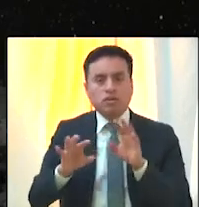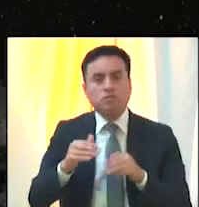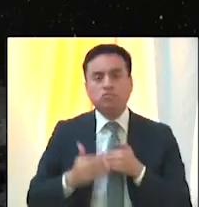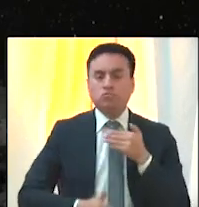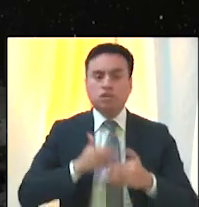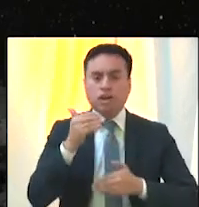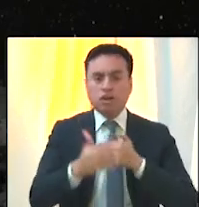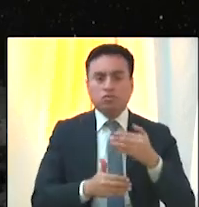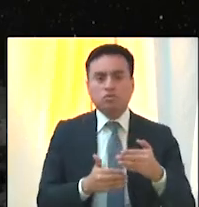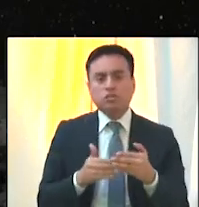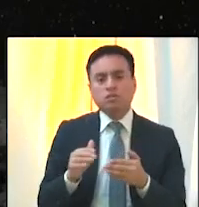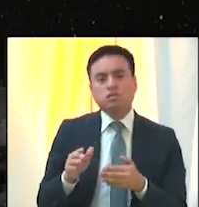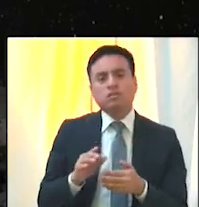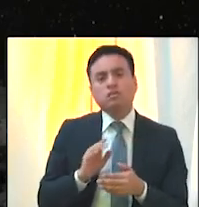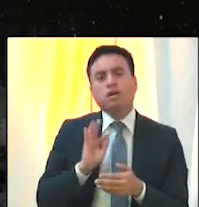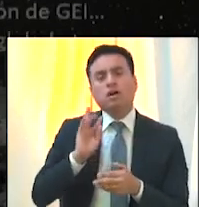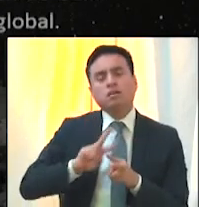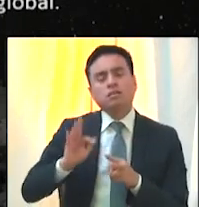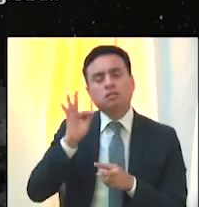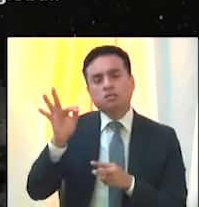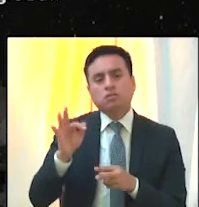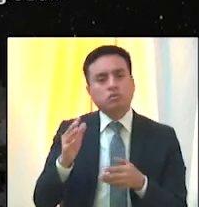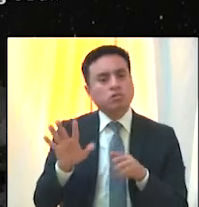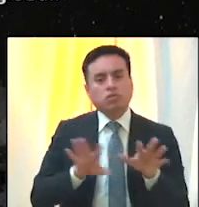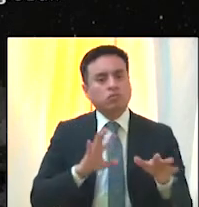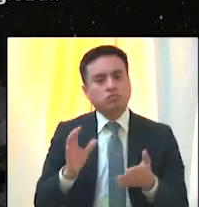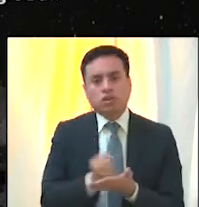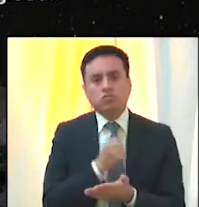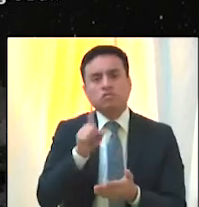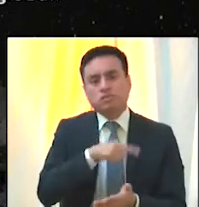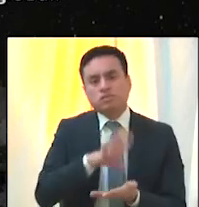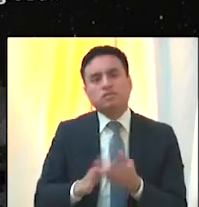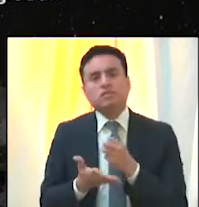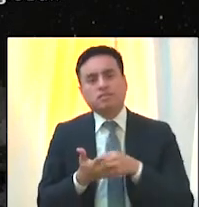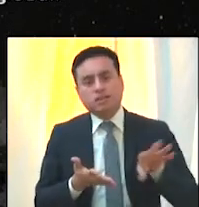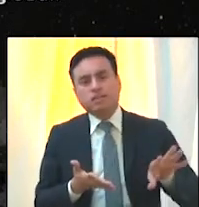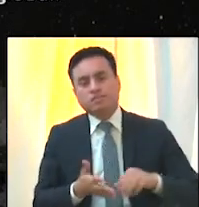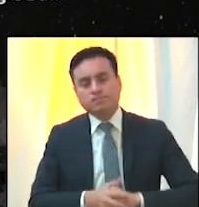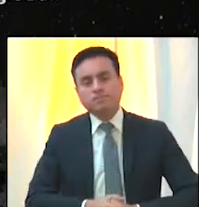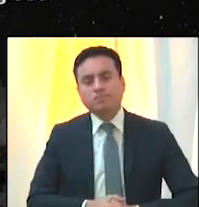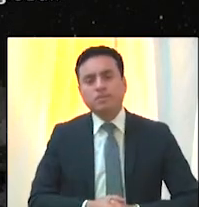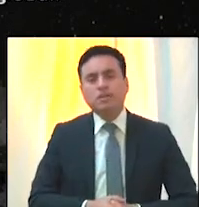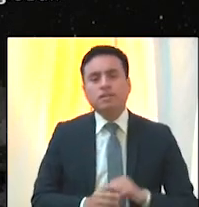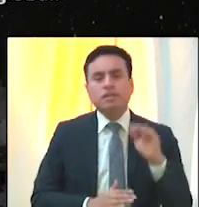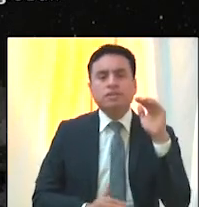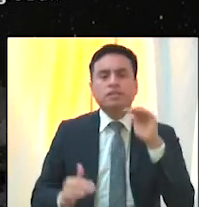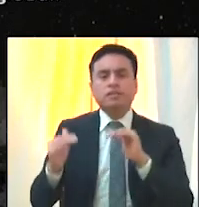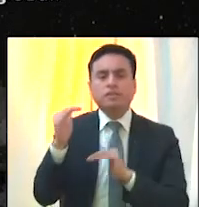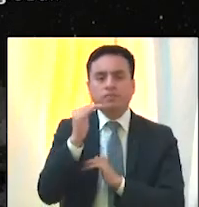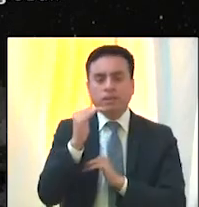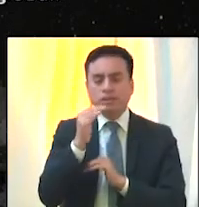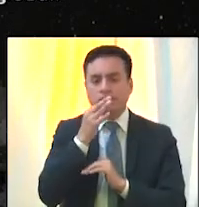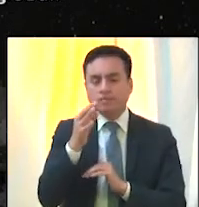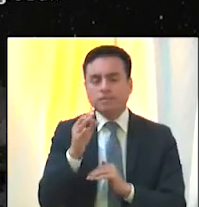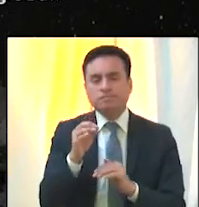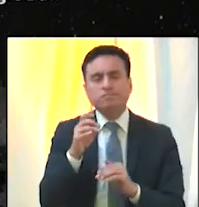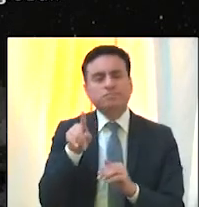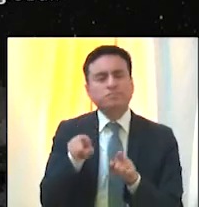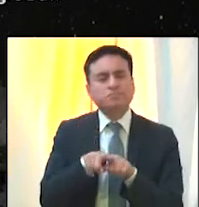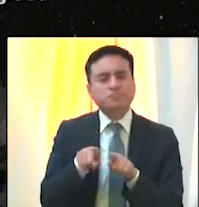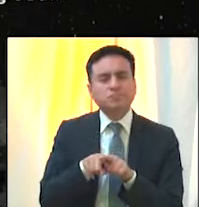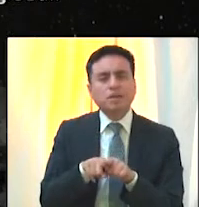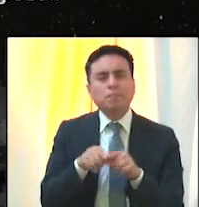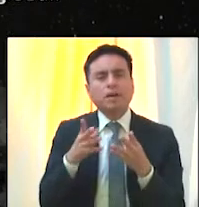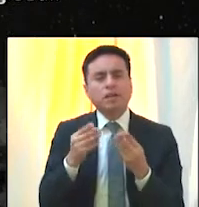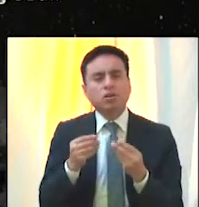funcionaron para adoptarlas hacia el futuro y de las cosas que no funcionaron y desecharlas. El nivel, si bien es cierto la tendencia esta de un clima más